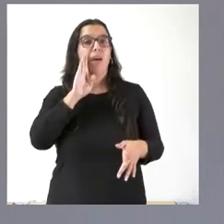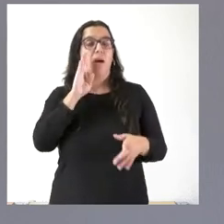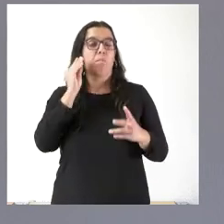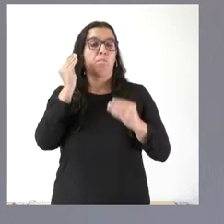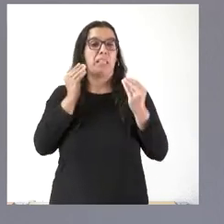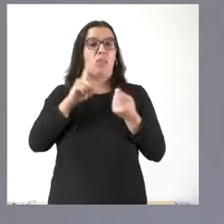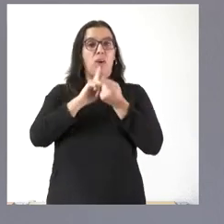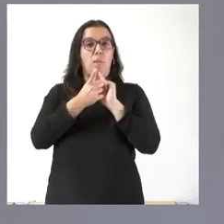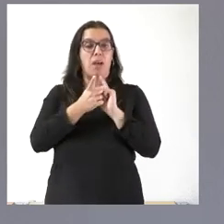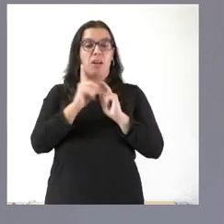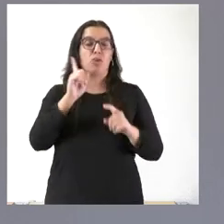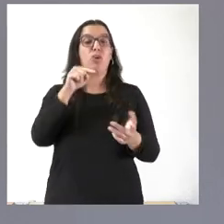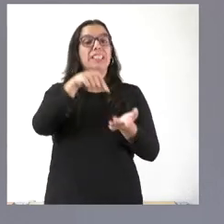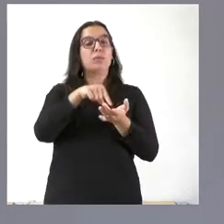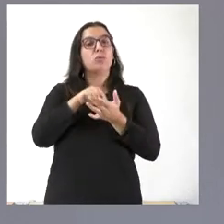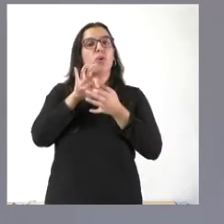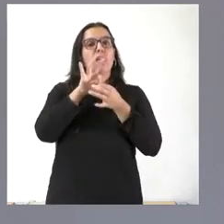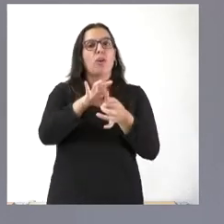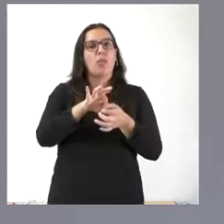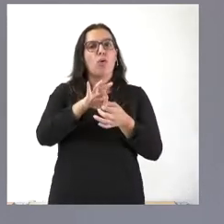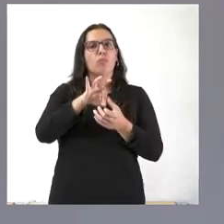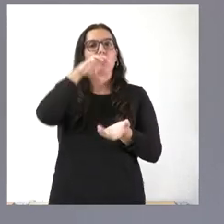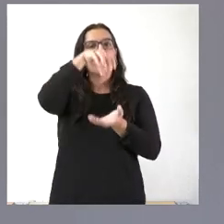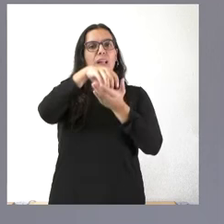era un tributo que tuviera que ver con el ámbito nuclear.